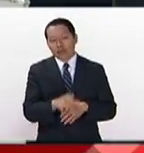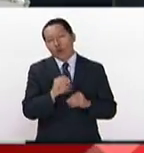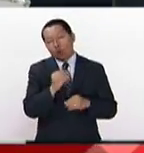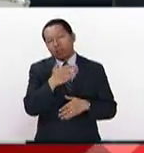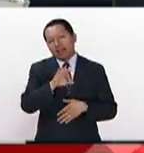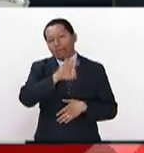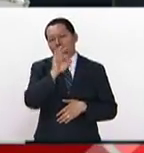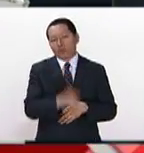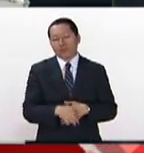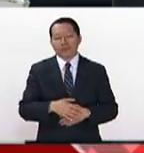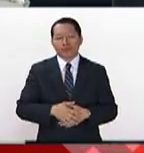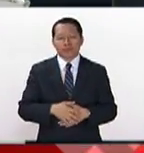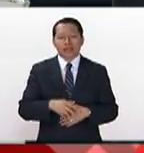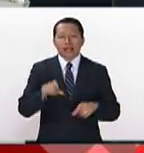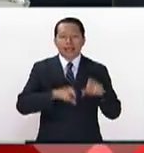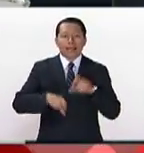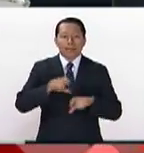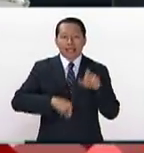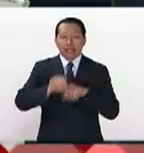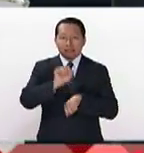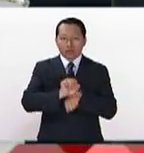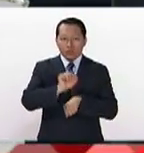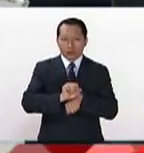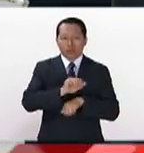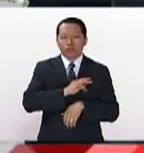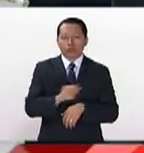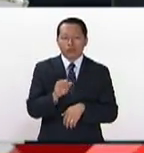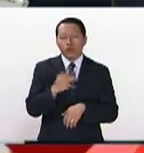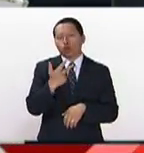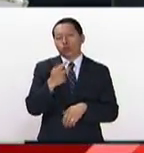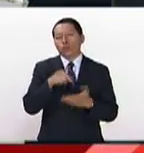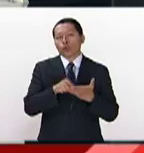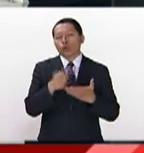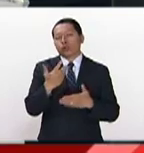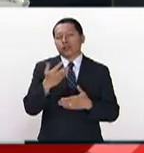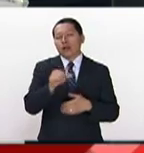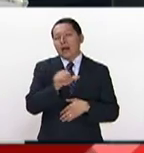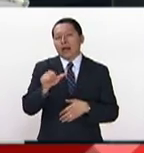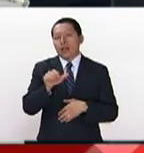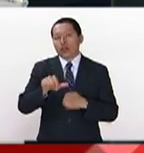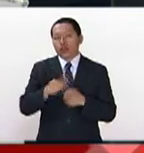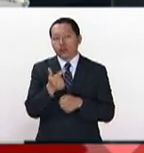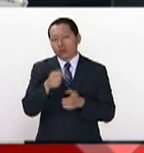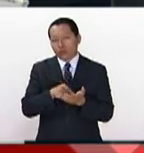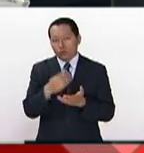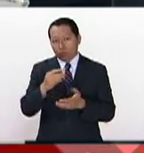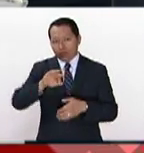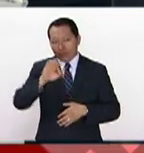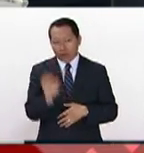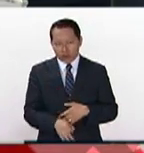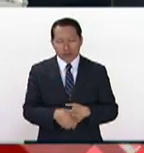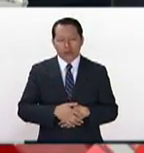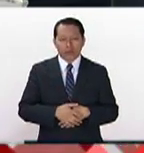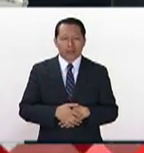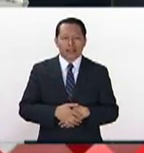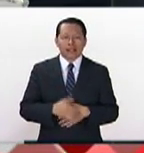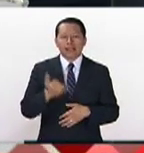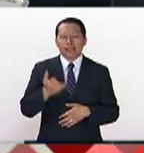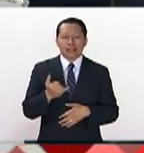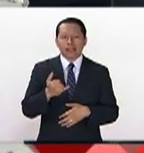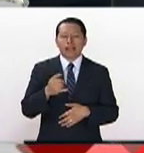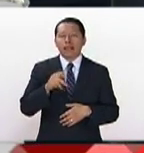10%. En química de secundaria, del 8.5 al 12.4% aproximadamente. Y